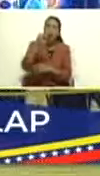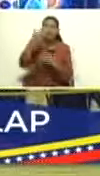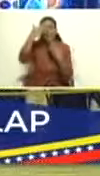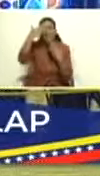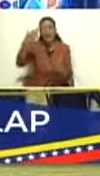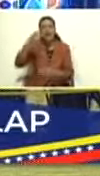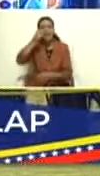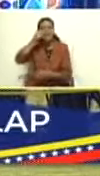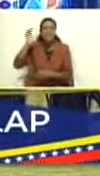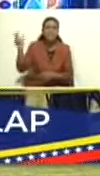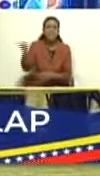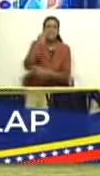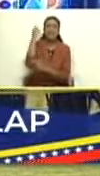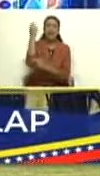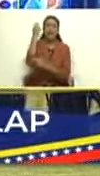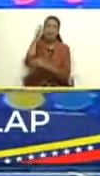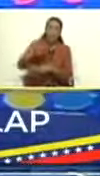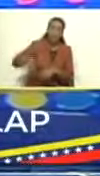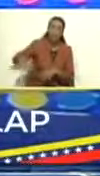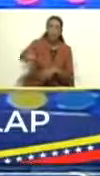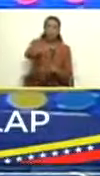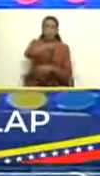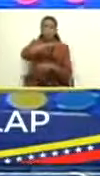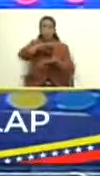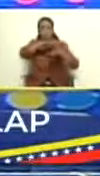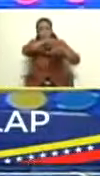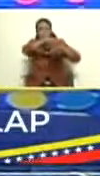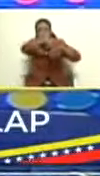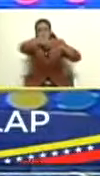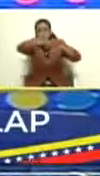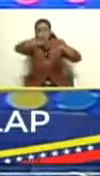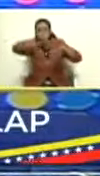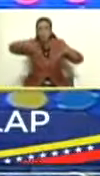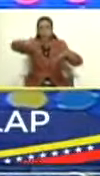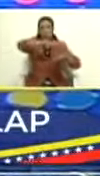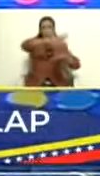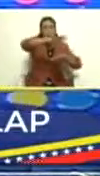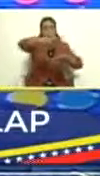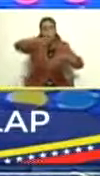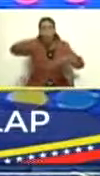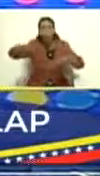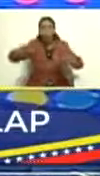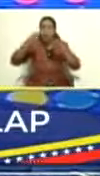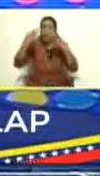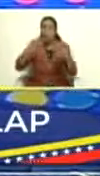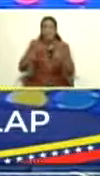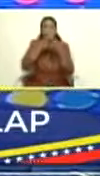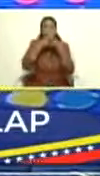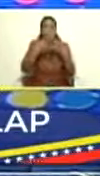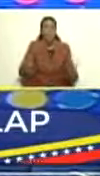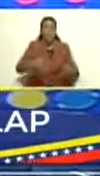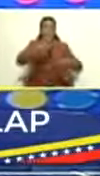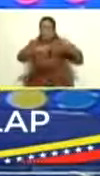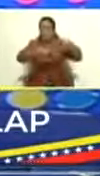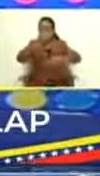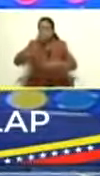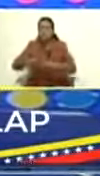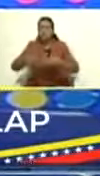Llanos, donde se une esta región inmensa, hermosa, productiva,